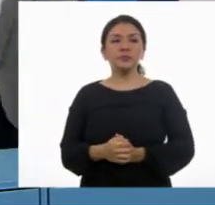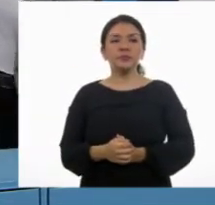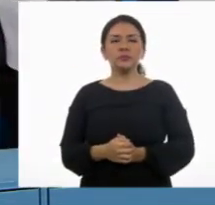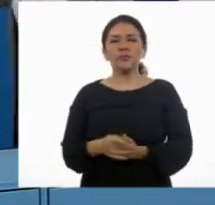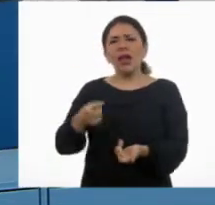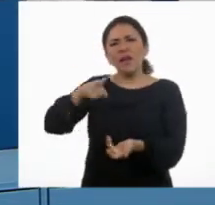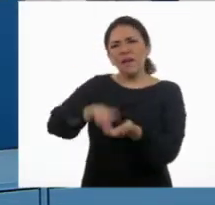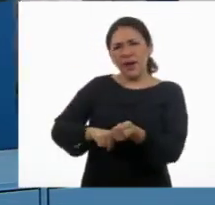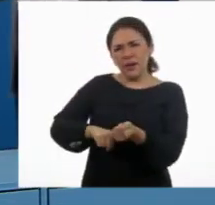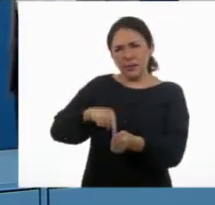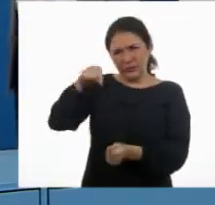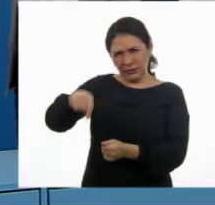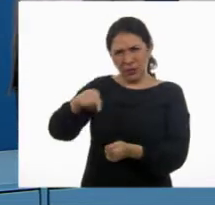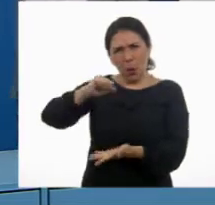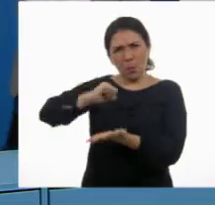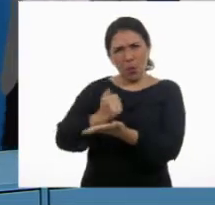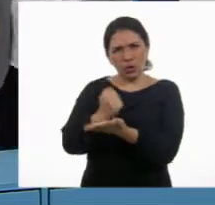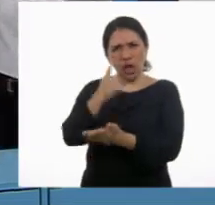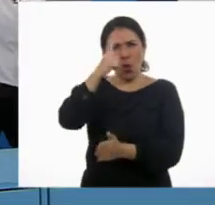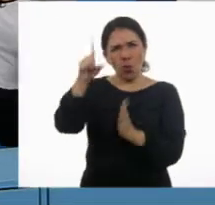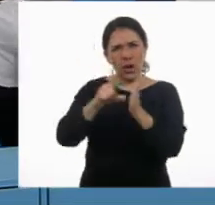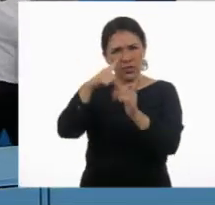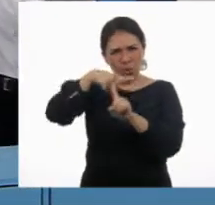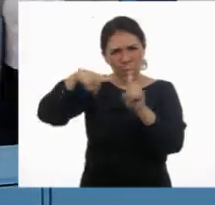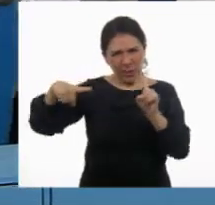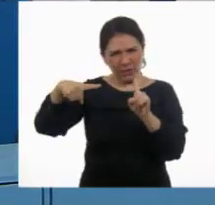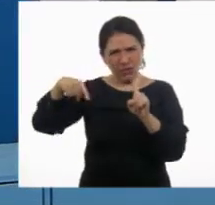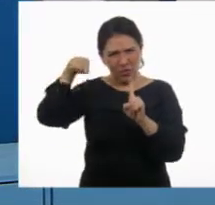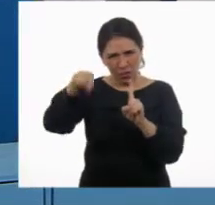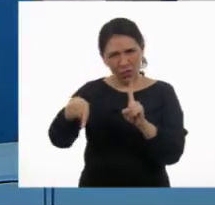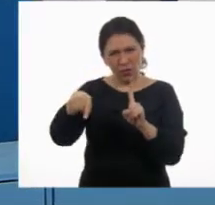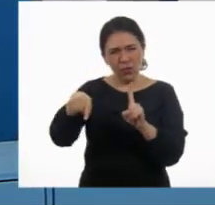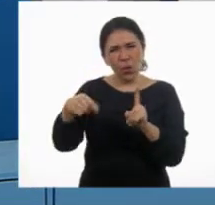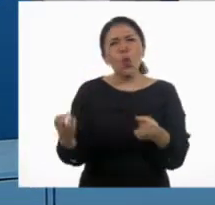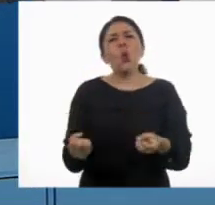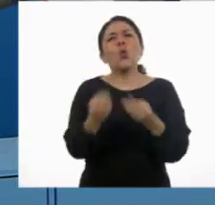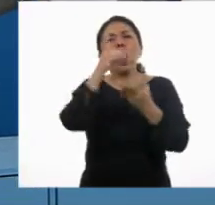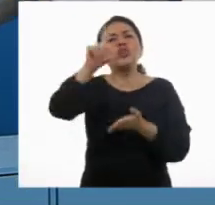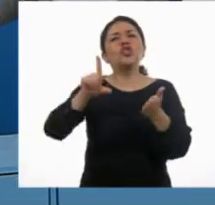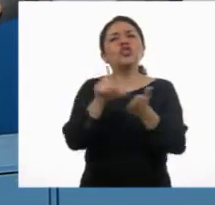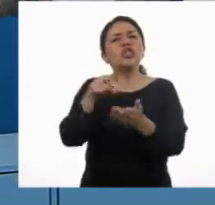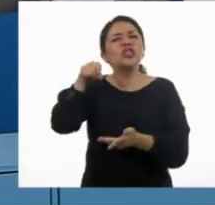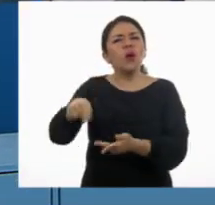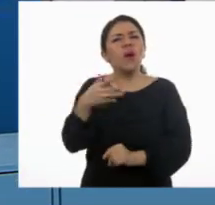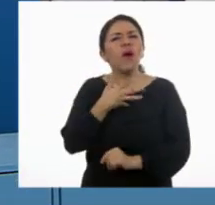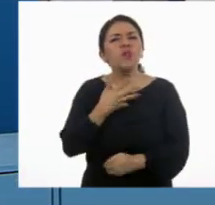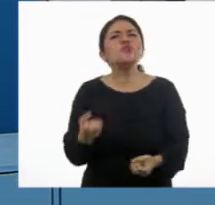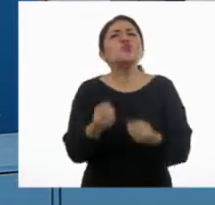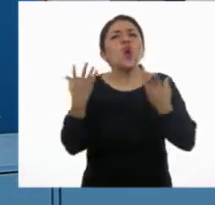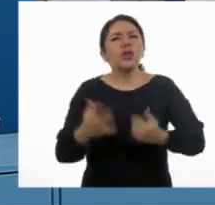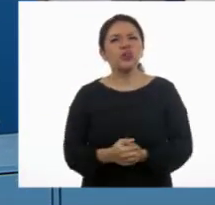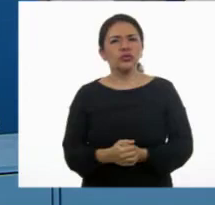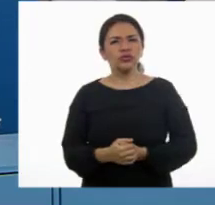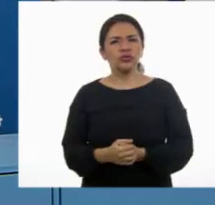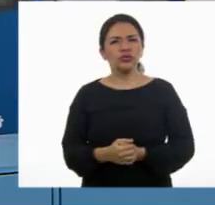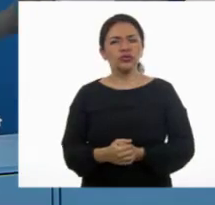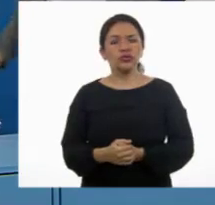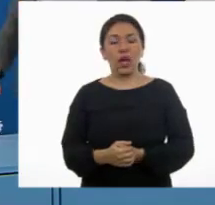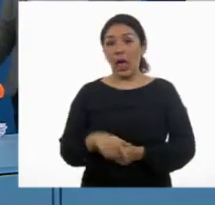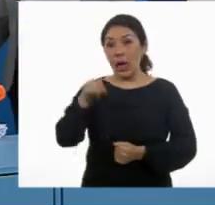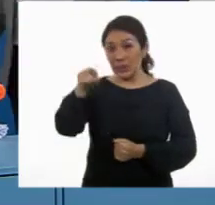¿Cuántos mililitros quedamos que... ¿Cuántos litros hay en una botella de litro y medio, Ton?